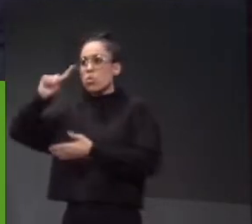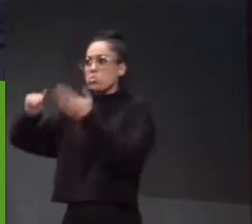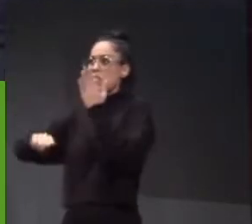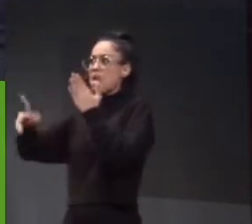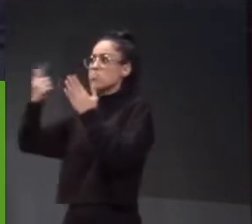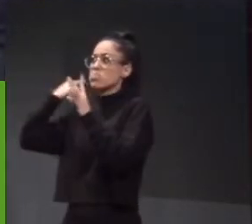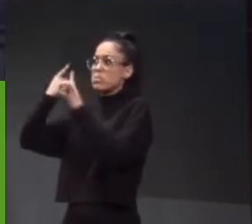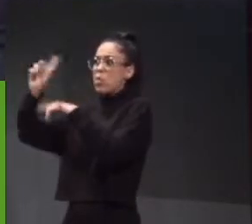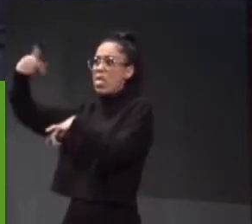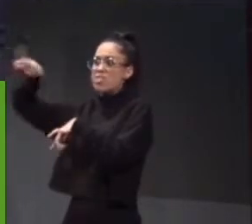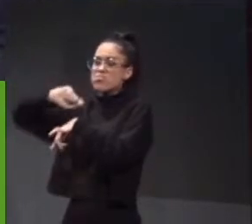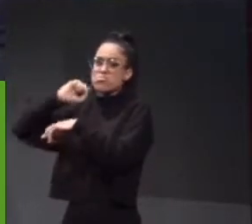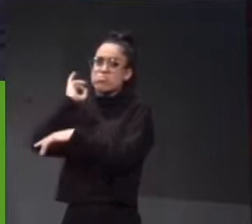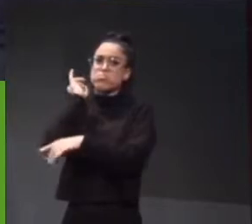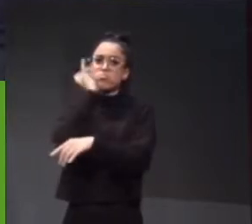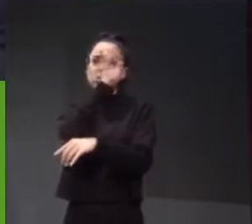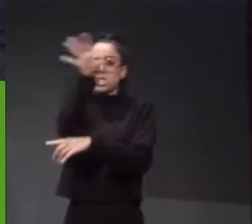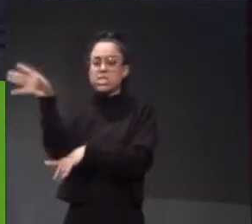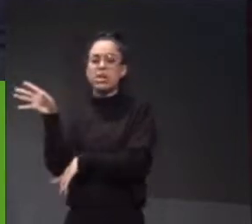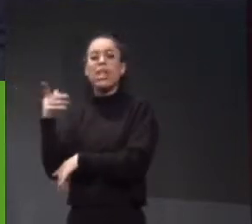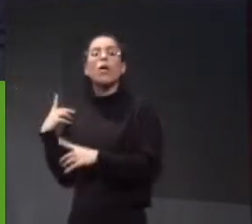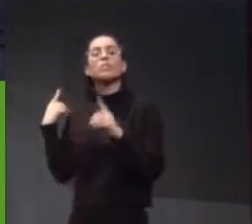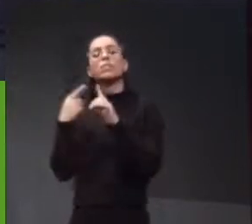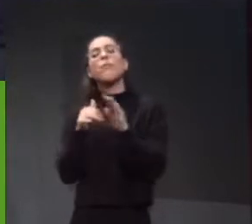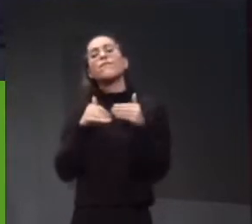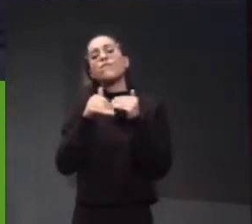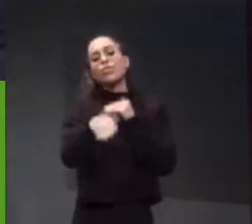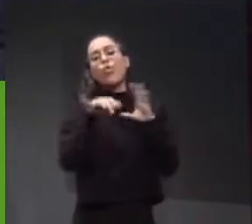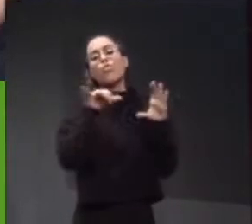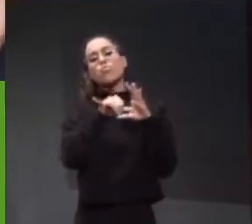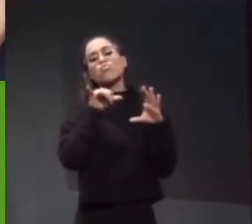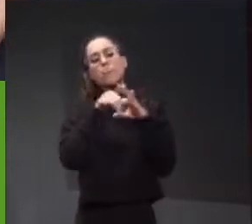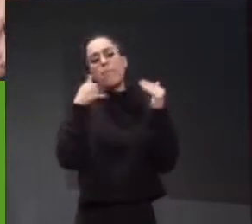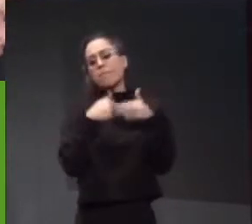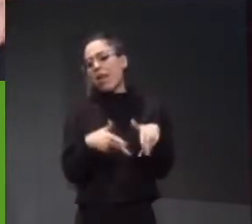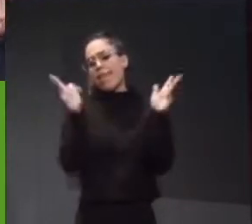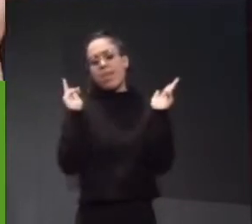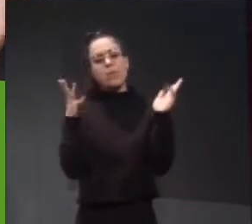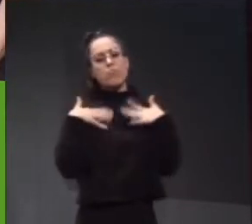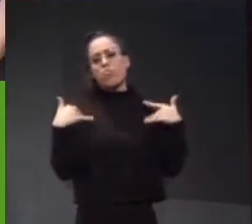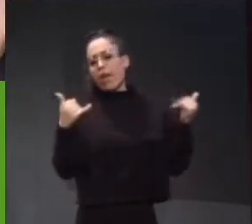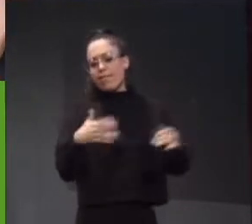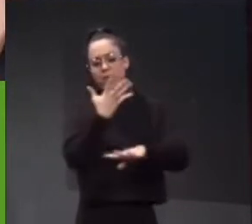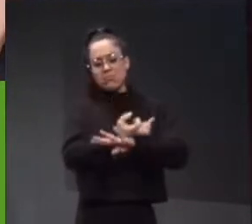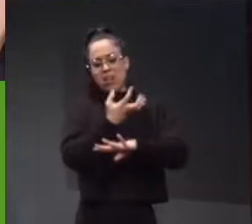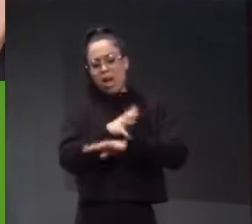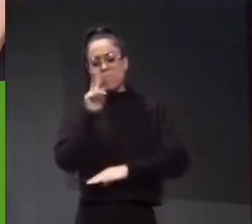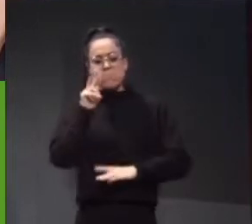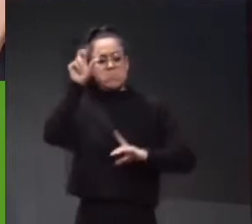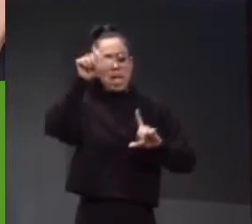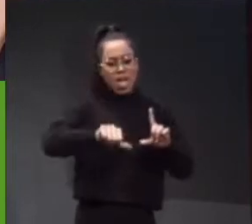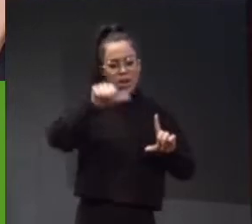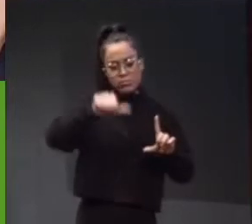la idea siempre fue que algún día se colgaría en youtube al libre disposición para que se la vea o trabaje quien quiera y eso